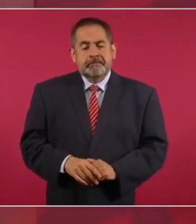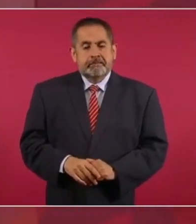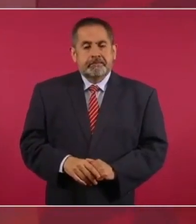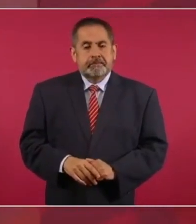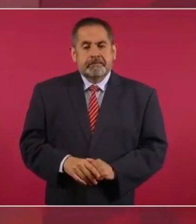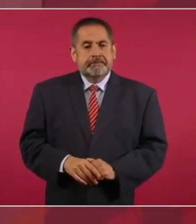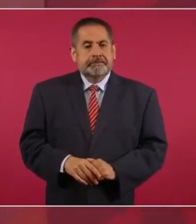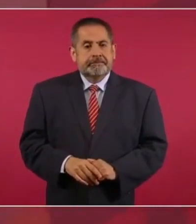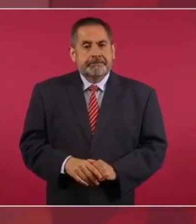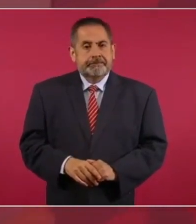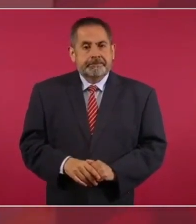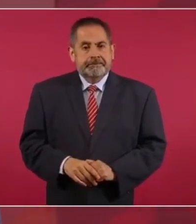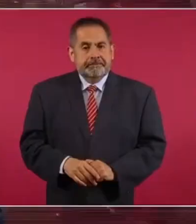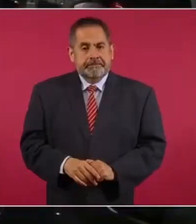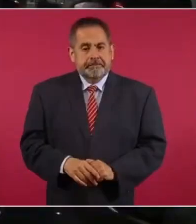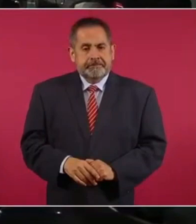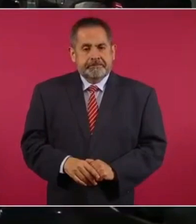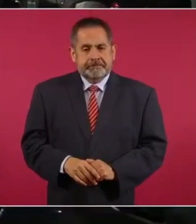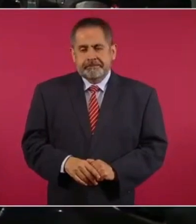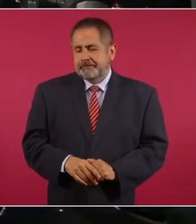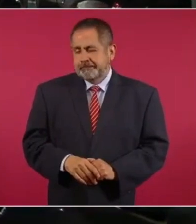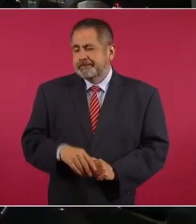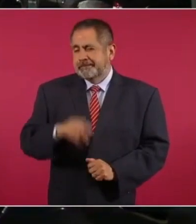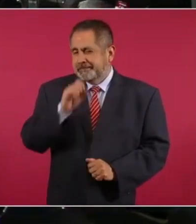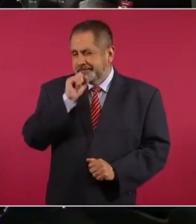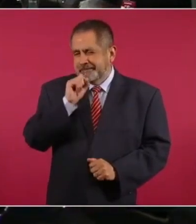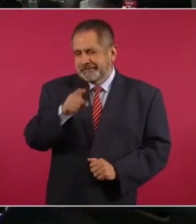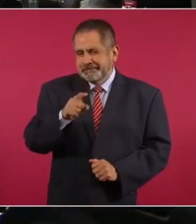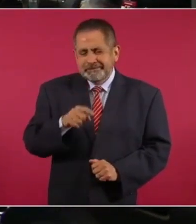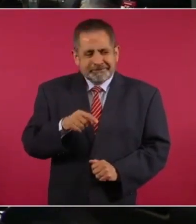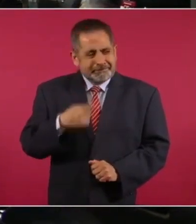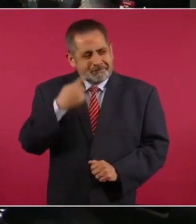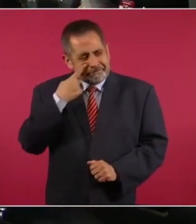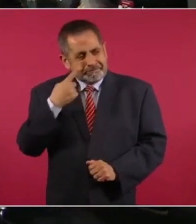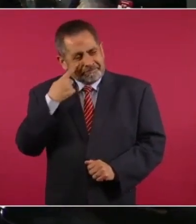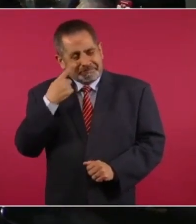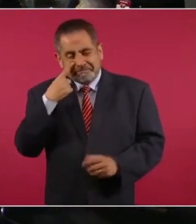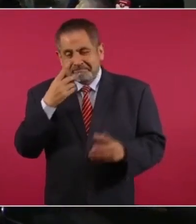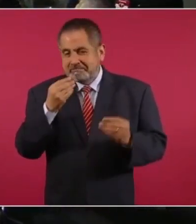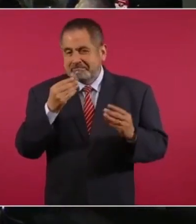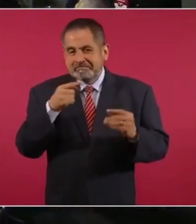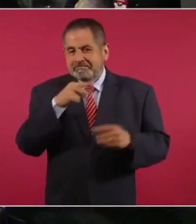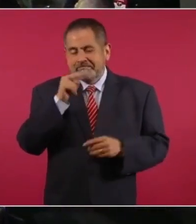porque eso también es muy recurrente.